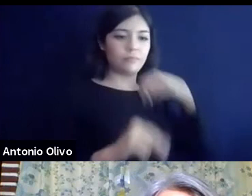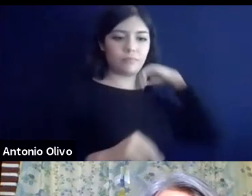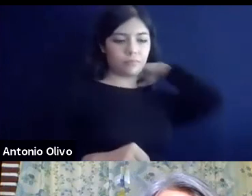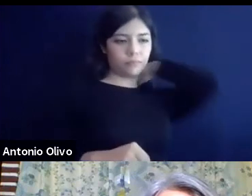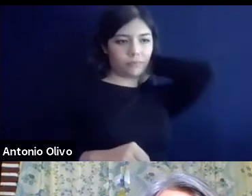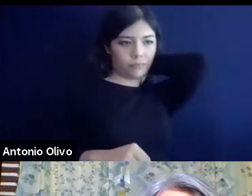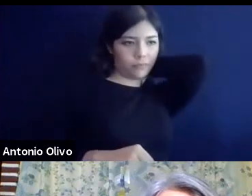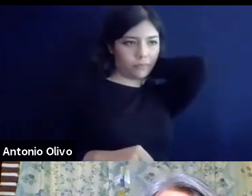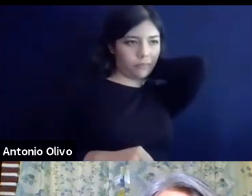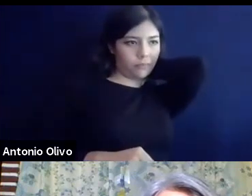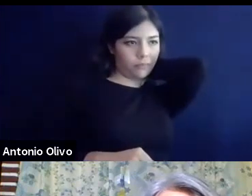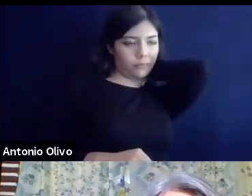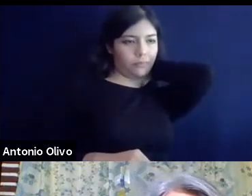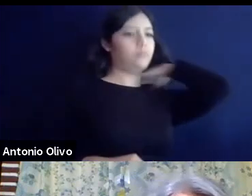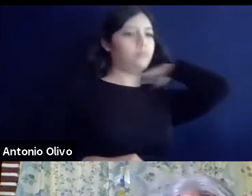3 minutos.